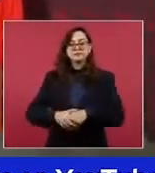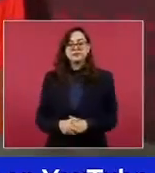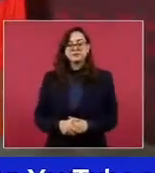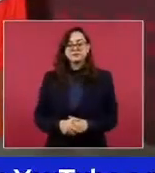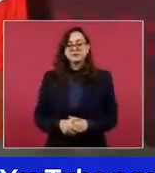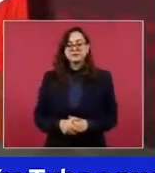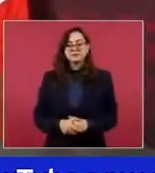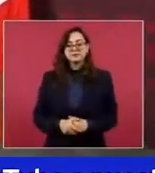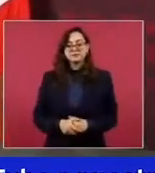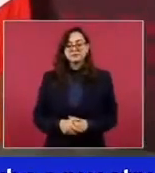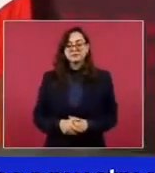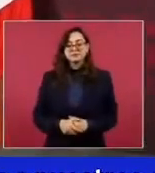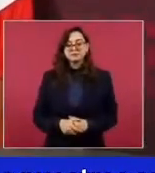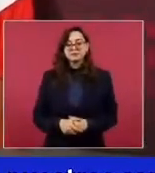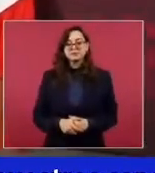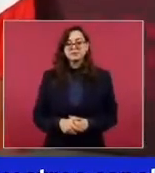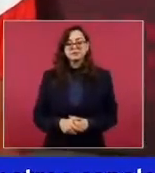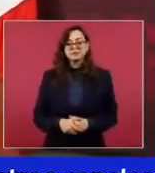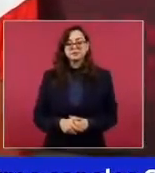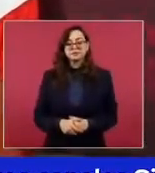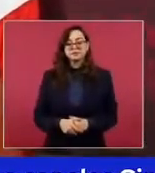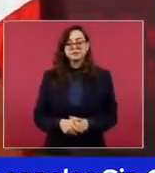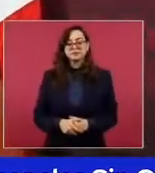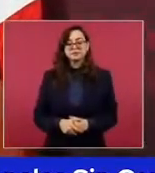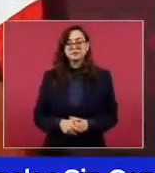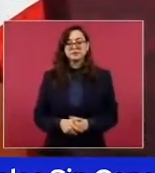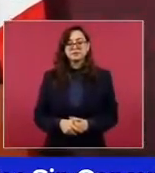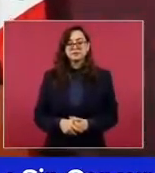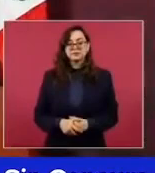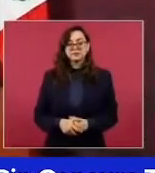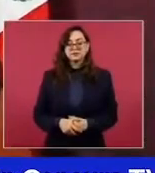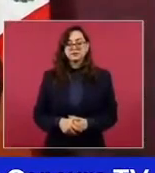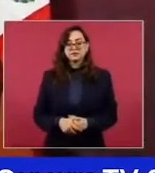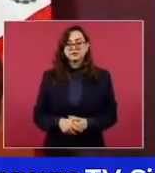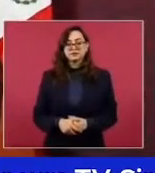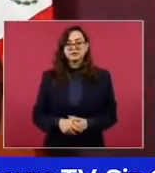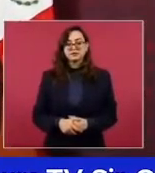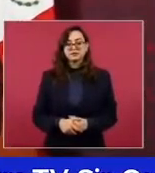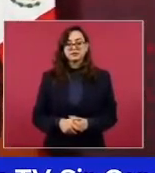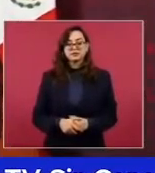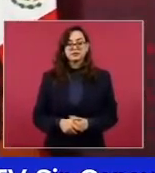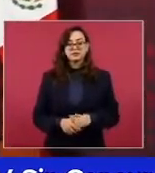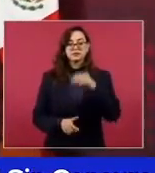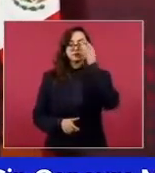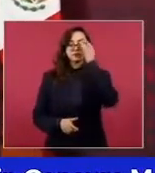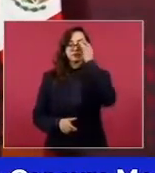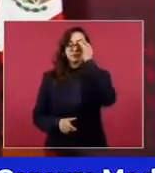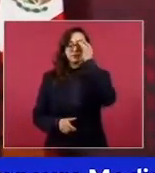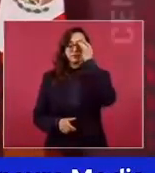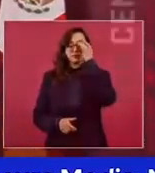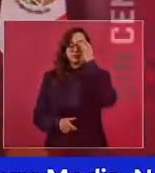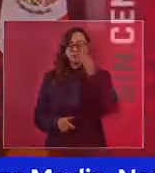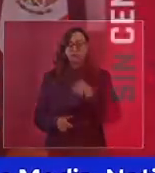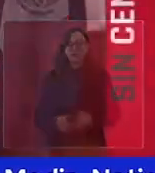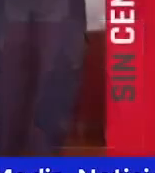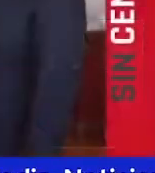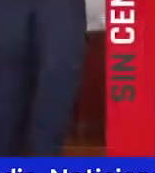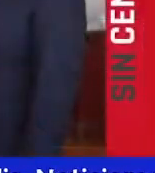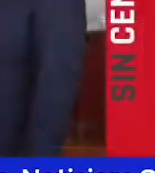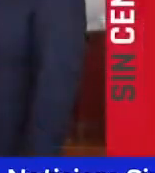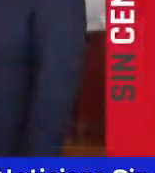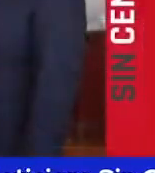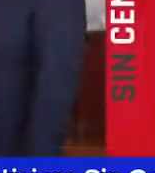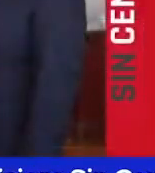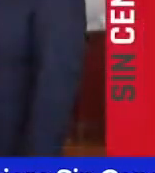elige a un presidente del Tribunal Federal de Justicia Administrativa